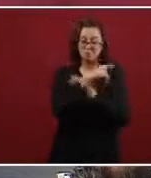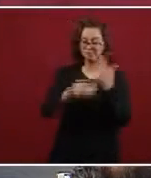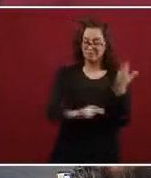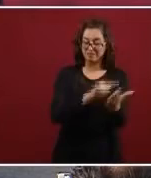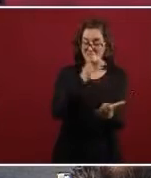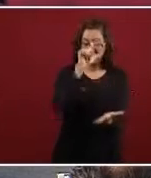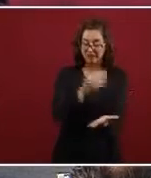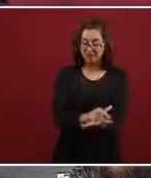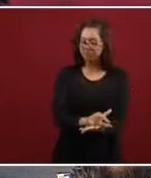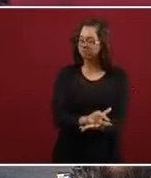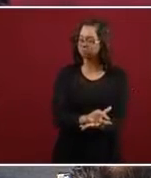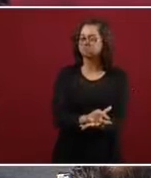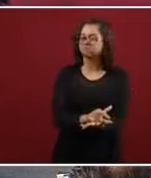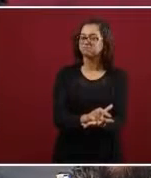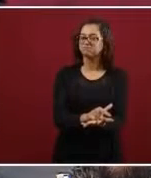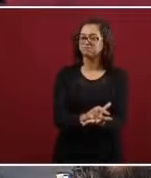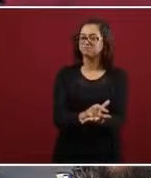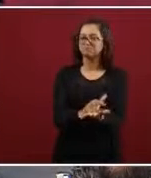mantener